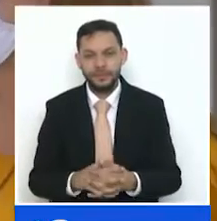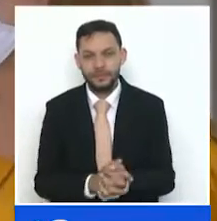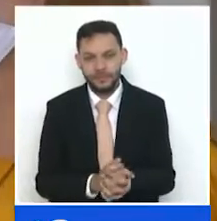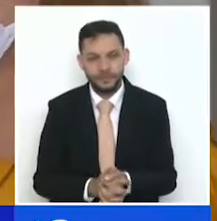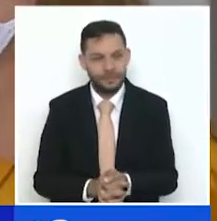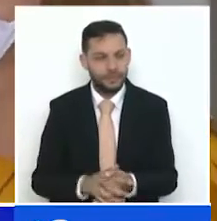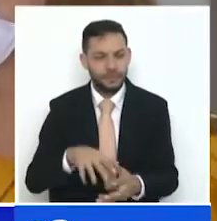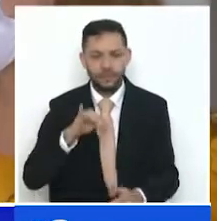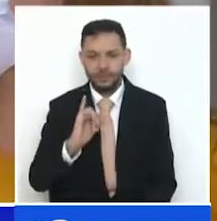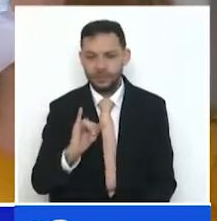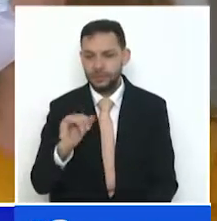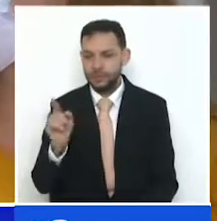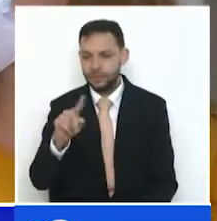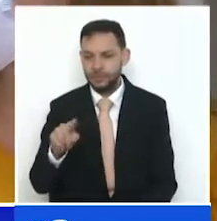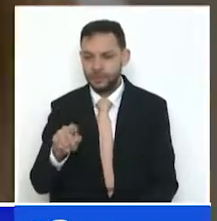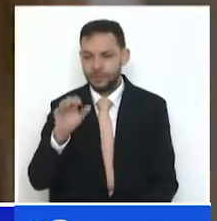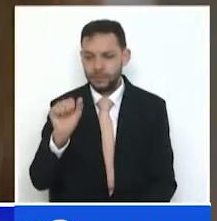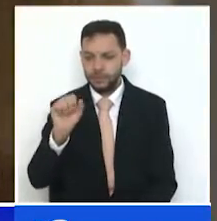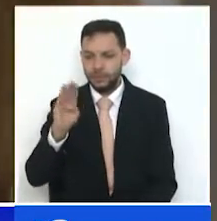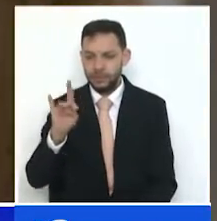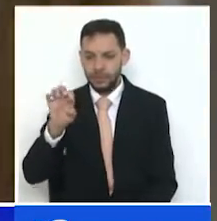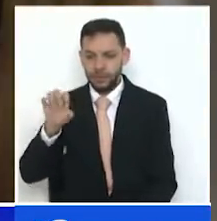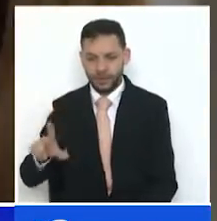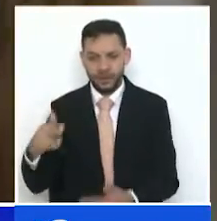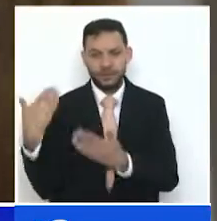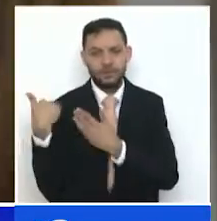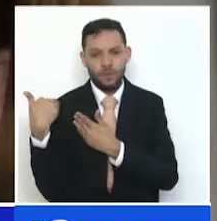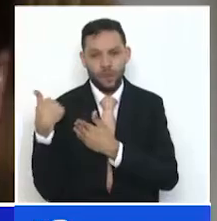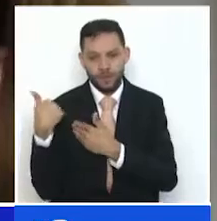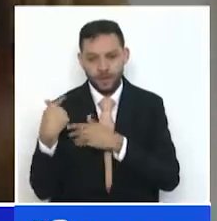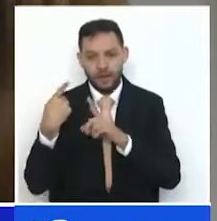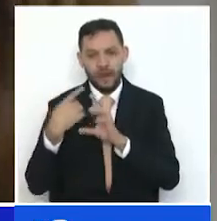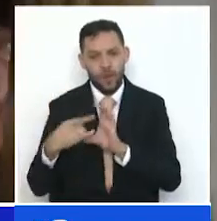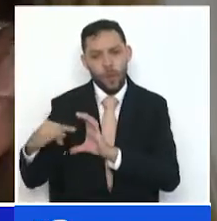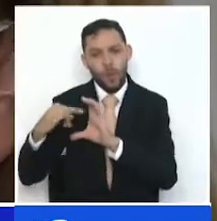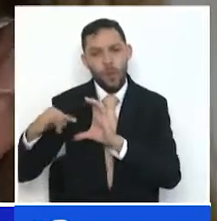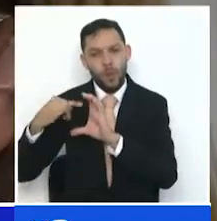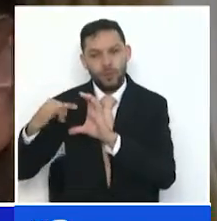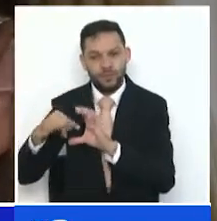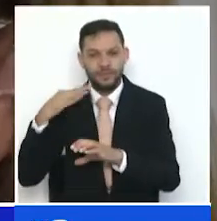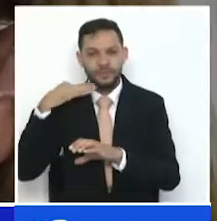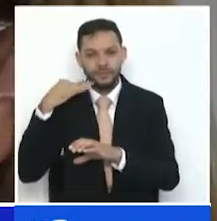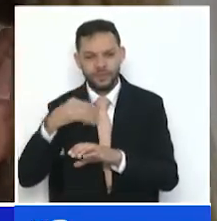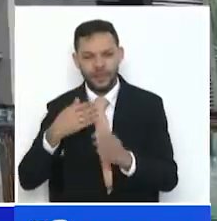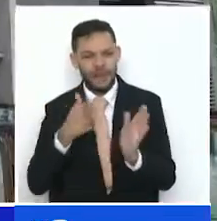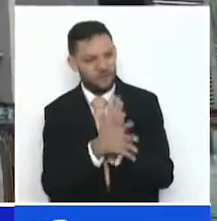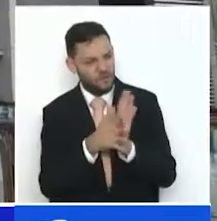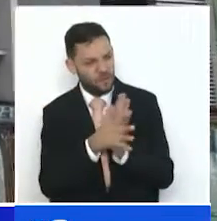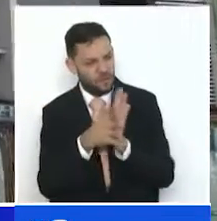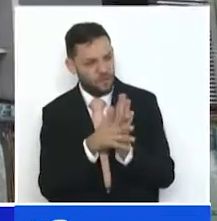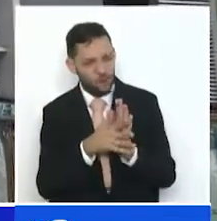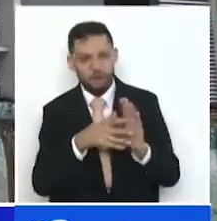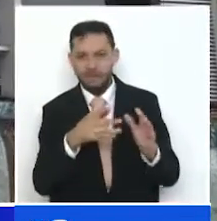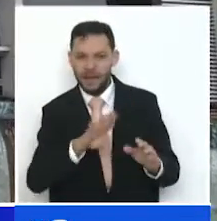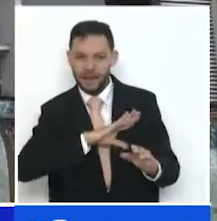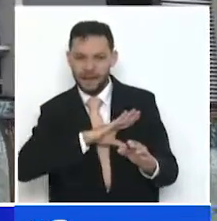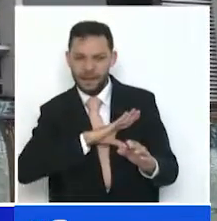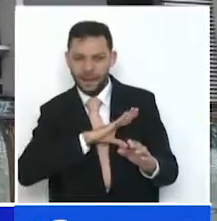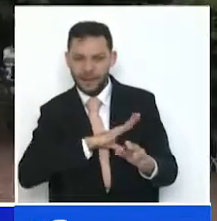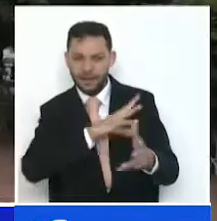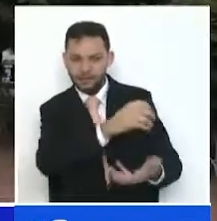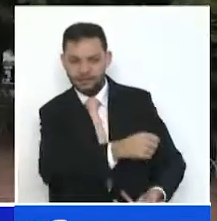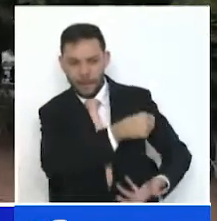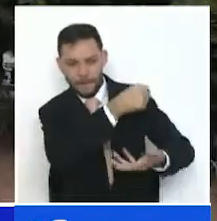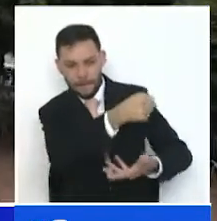Isabel Cristina Carvajal, Contralora de Armenia, expuso algunas irregularidades que ha tenido la Administración Municipal en el manejo de recursos provenientes de